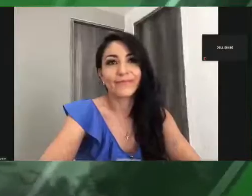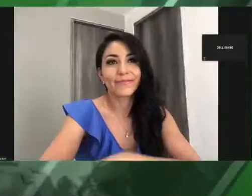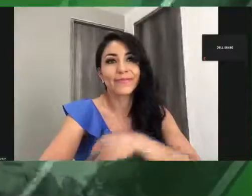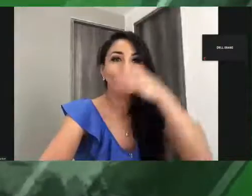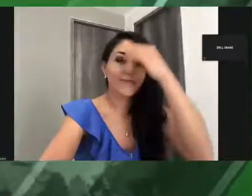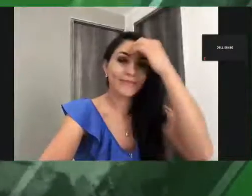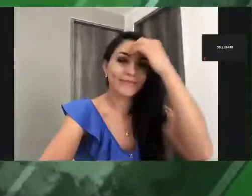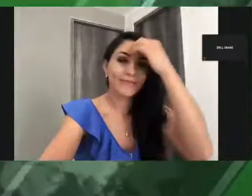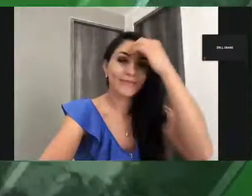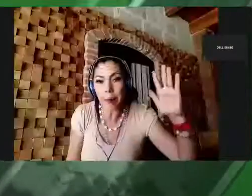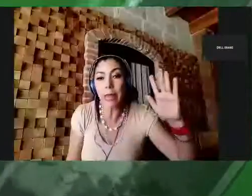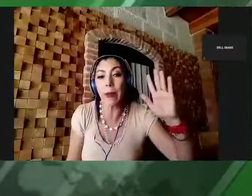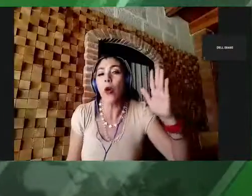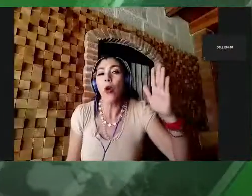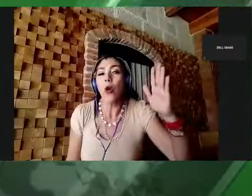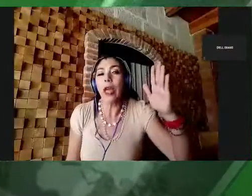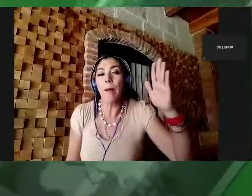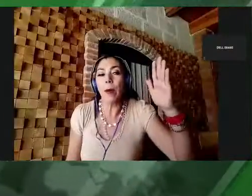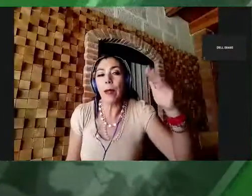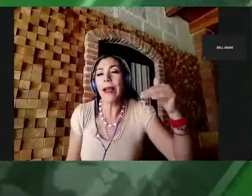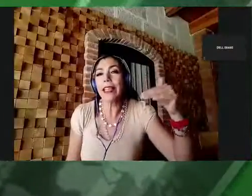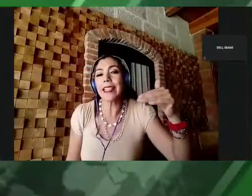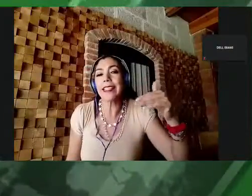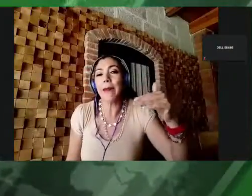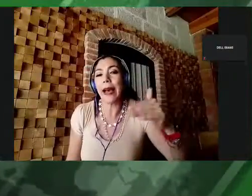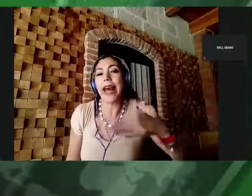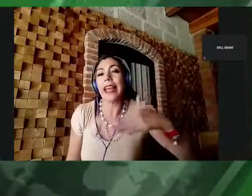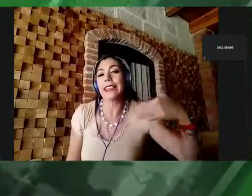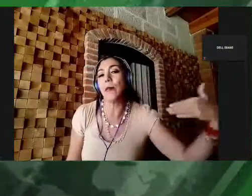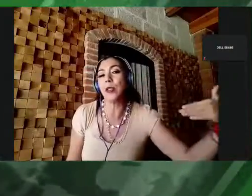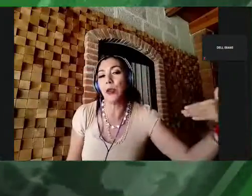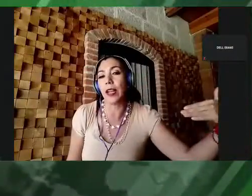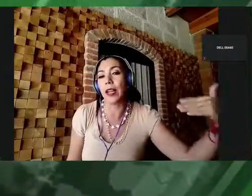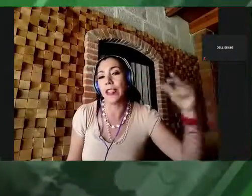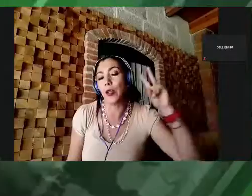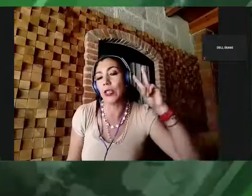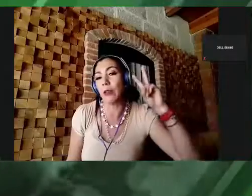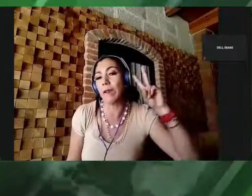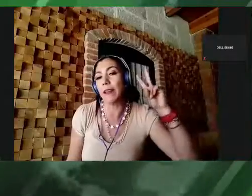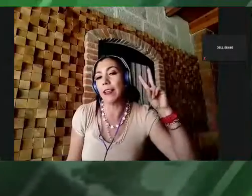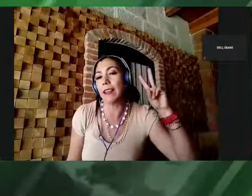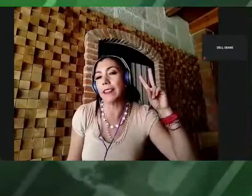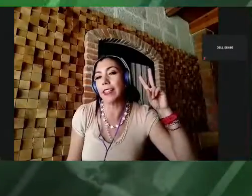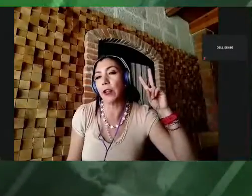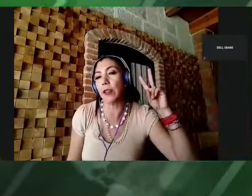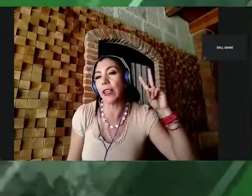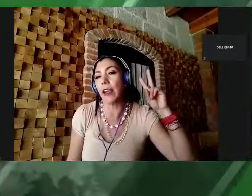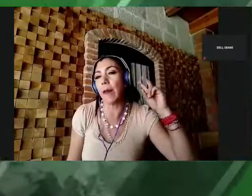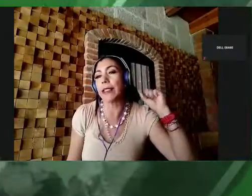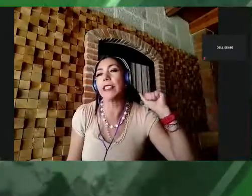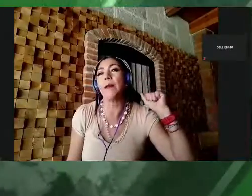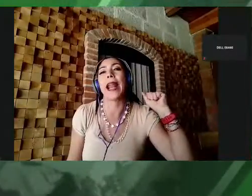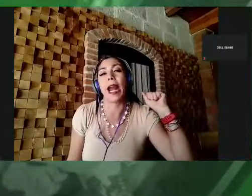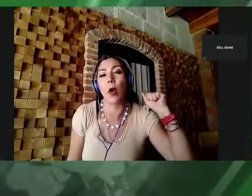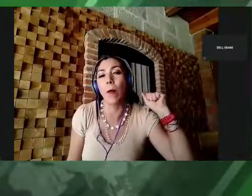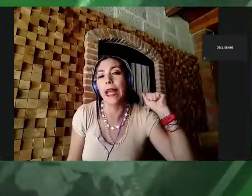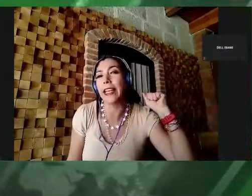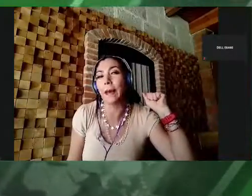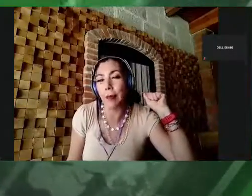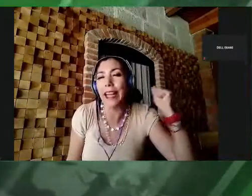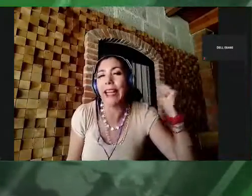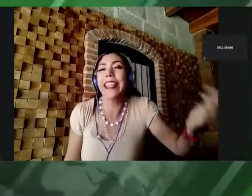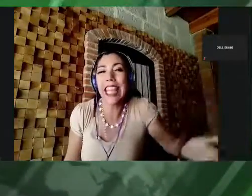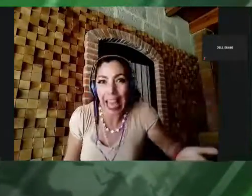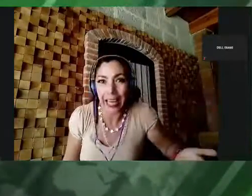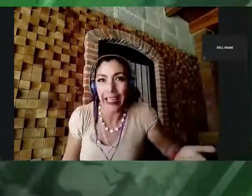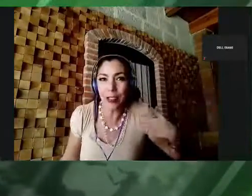muchos otros abusos y demás. Pero el problema aquí es que se va al extremo en su declaración, en su defensa, al decir que no tenía a veces ni para comer y que